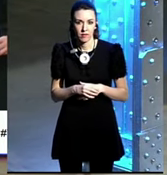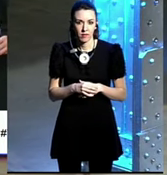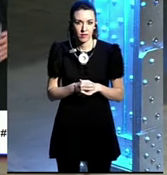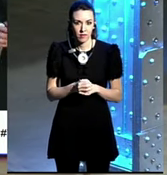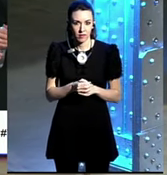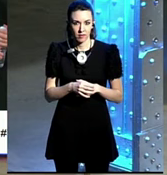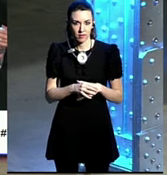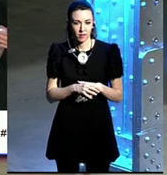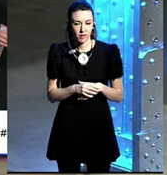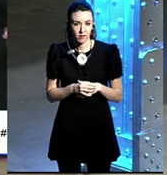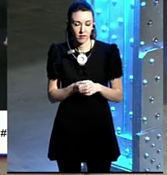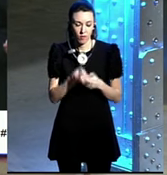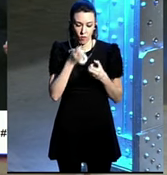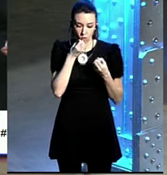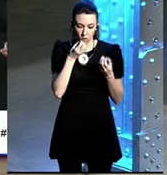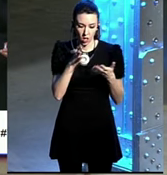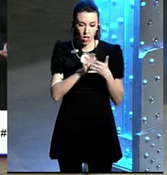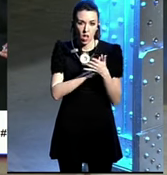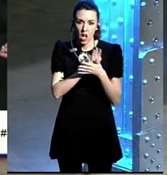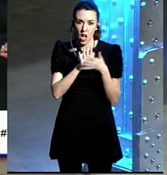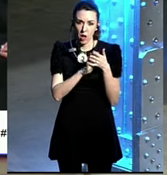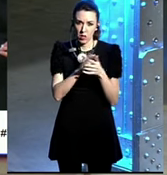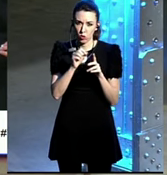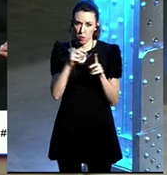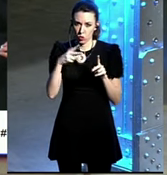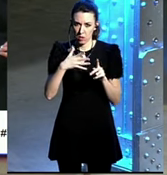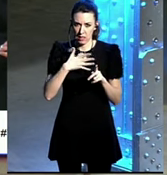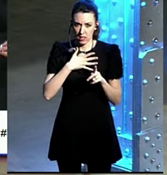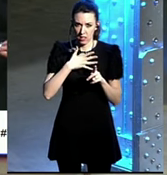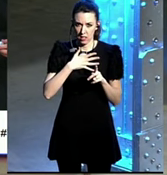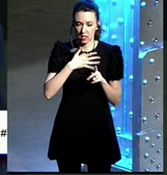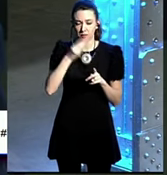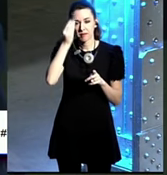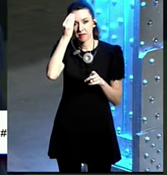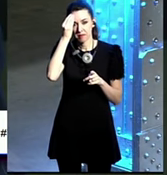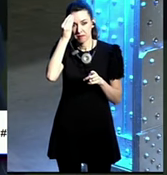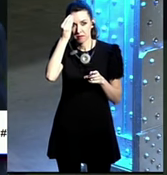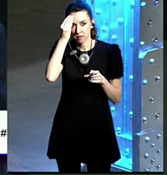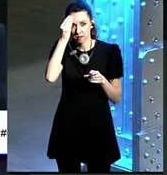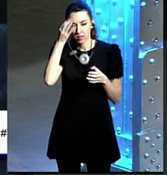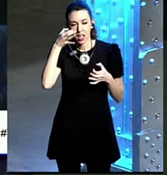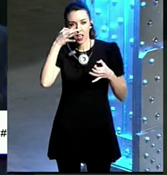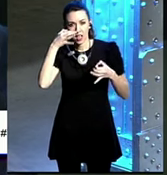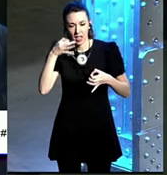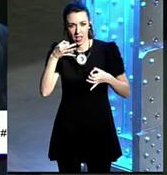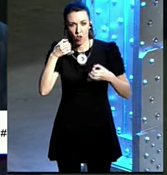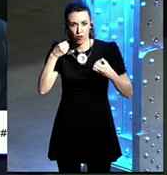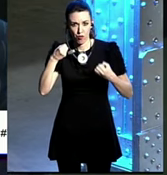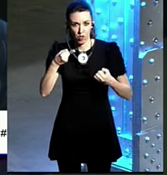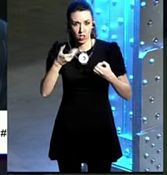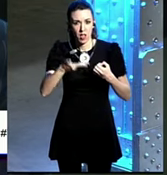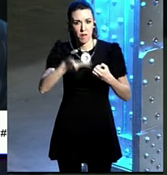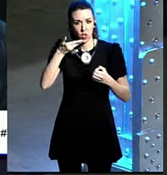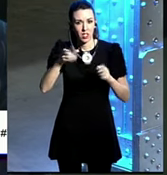Speaking. Bueno, hablando desde mi punto de vista, yo creo mucho en la importancia de